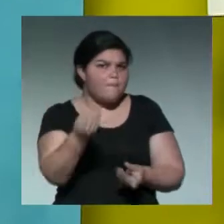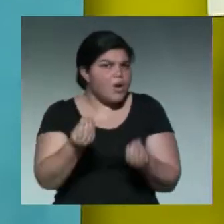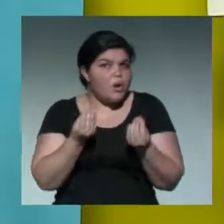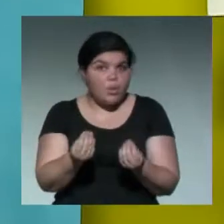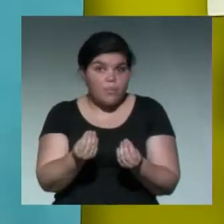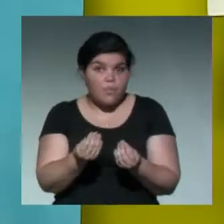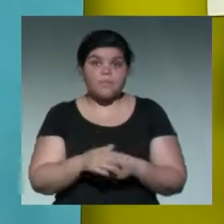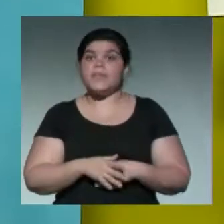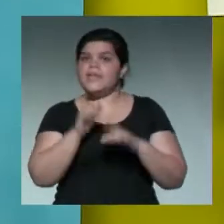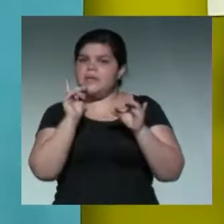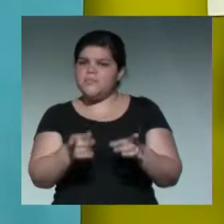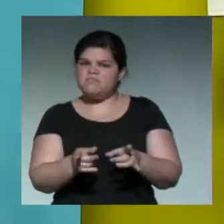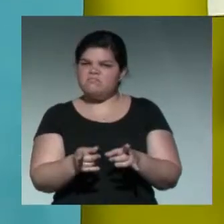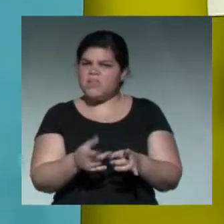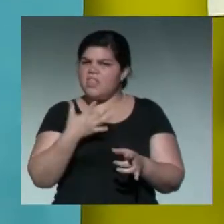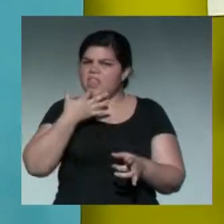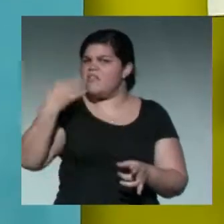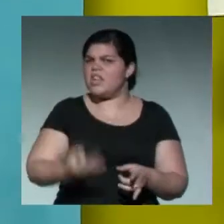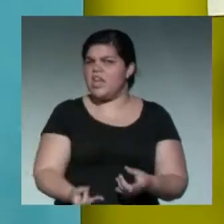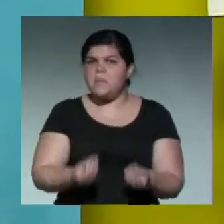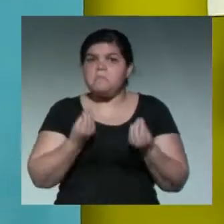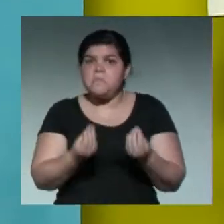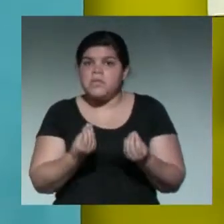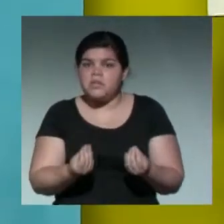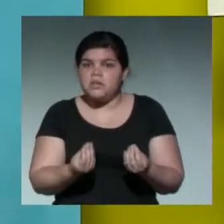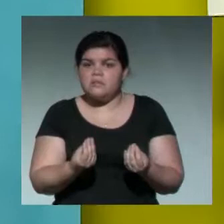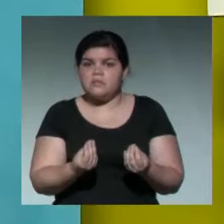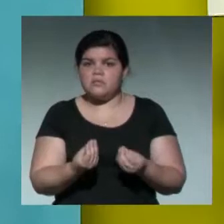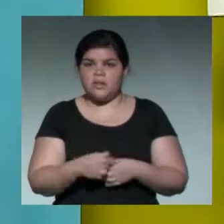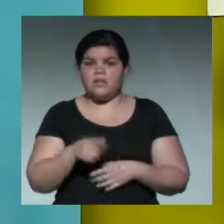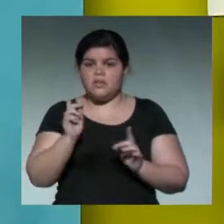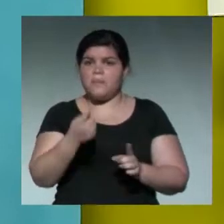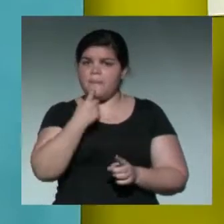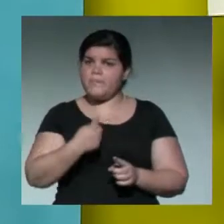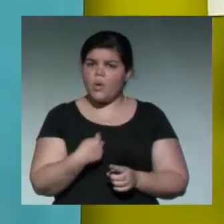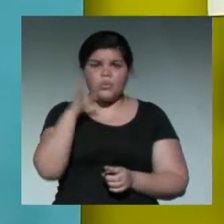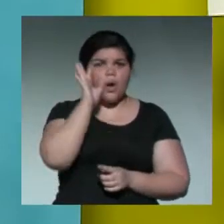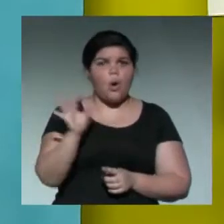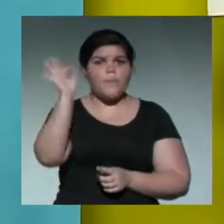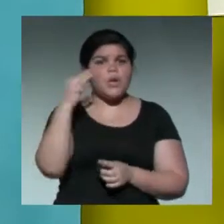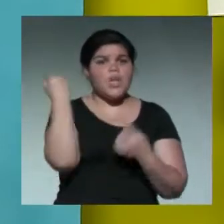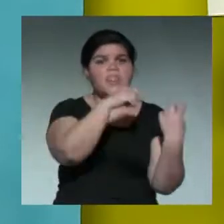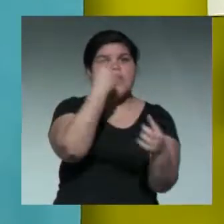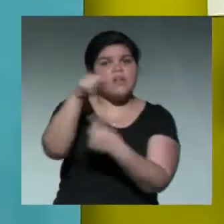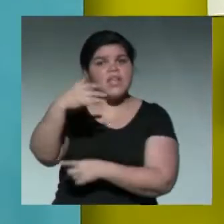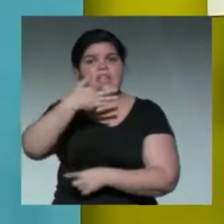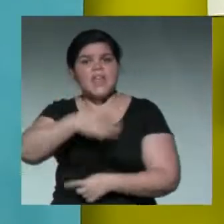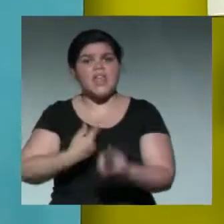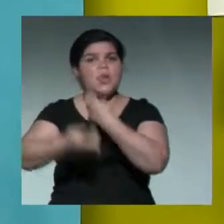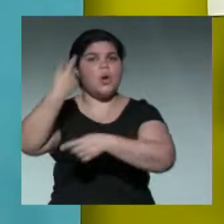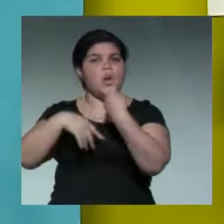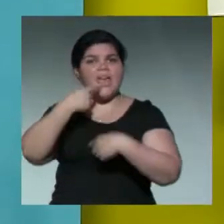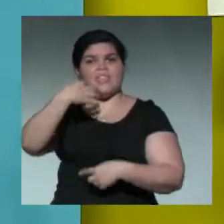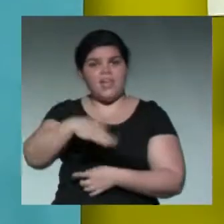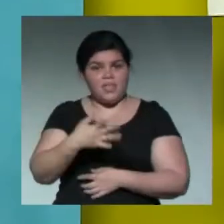es también ¿qué pasó? ¿Sí? Nos podemos empezar a responder esa pregunta también desde distintas visiones y entenderla a la historia. Vamos a